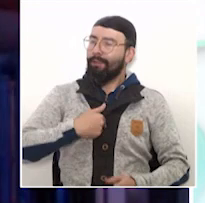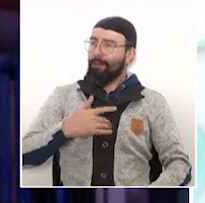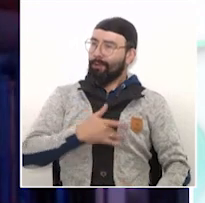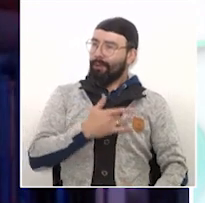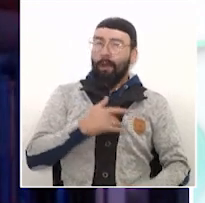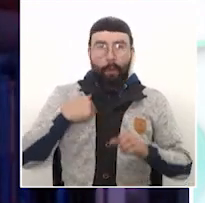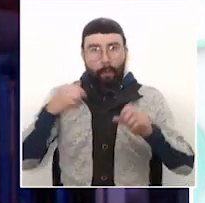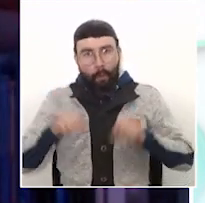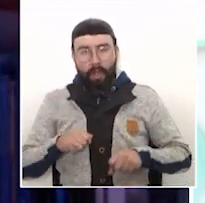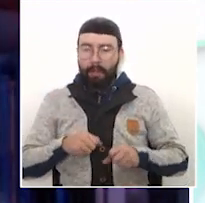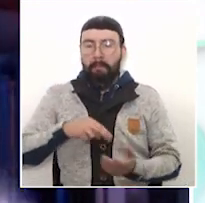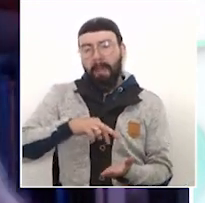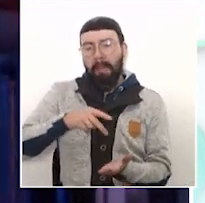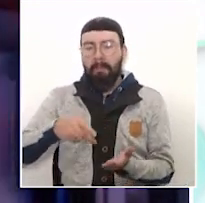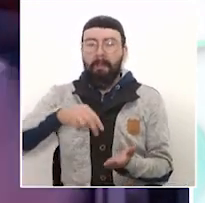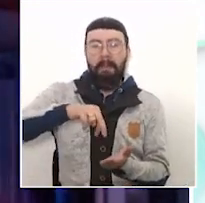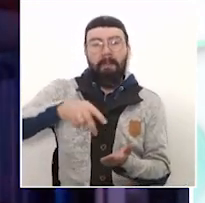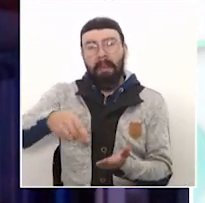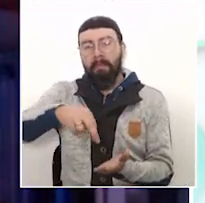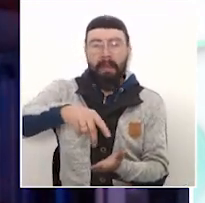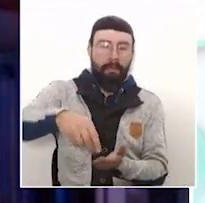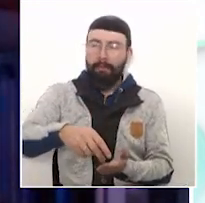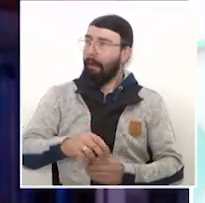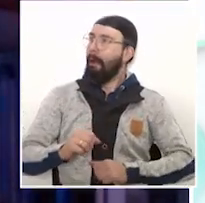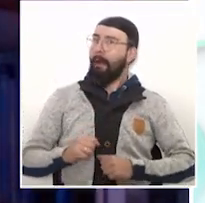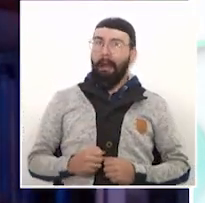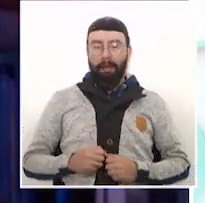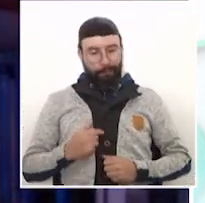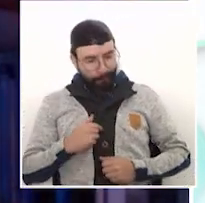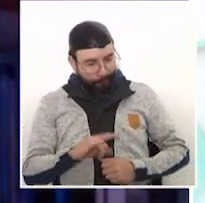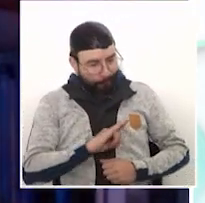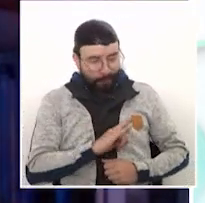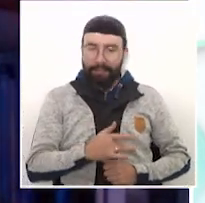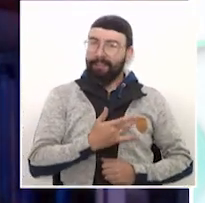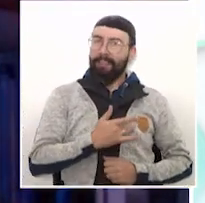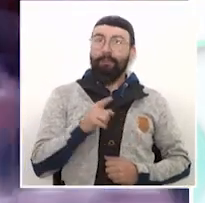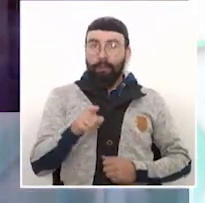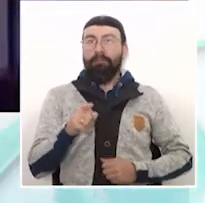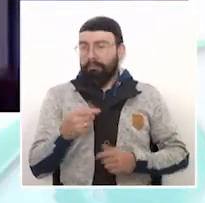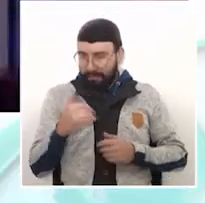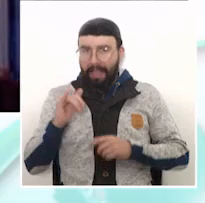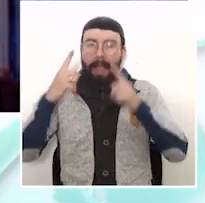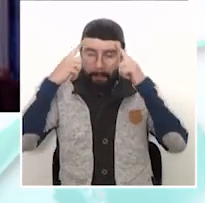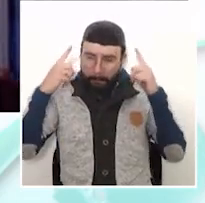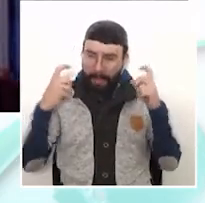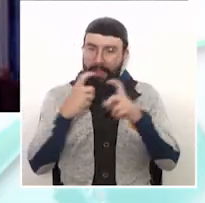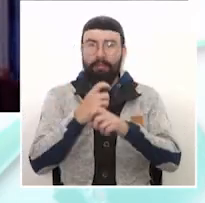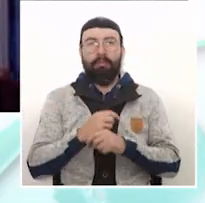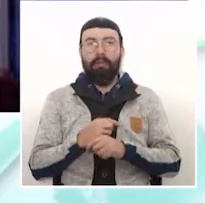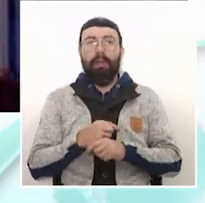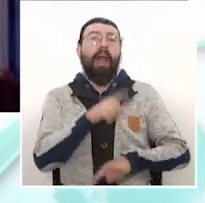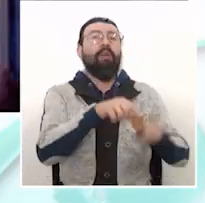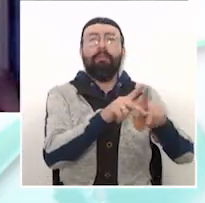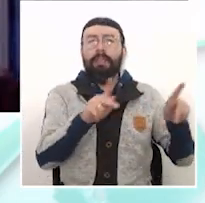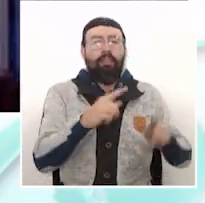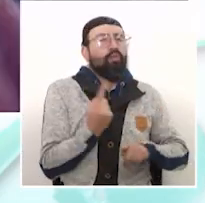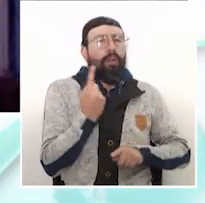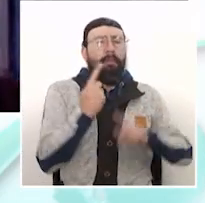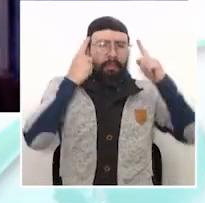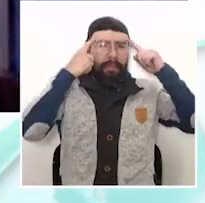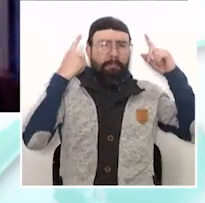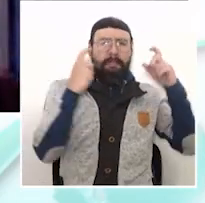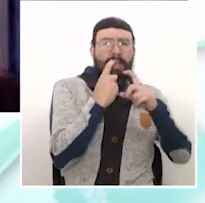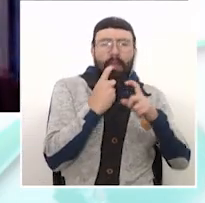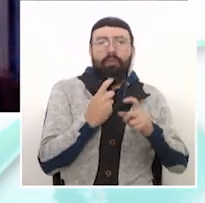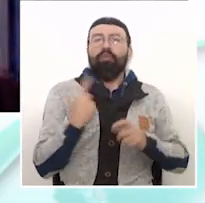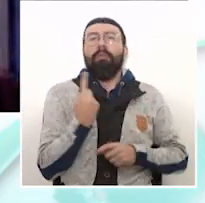caminar, y agradeces por caminar, y ahí hasta en la calle hiciste un momento de meditación, Santiago. Esto no lo sabe la gente, y eso enriquece el espíritu.